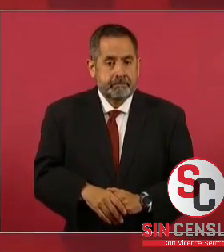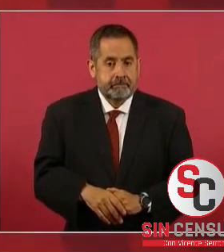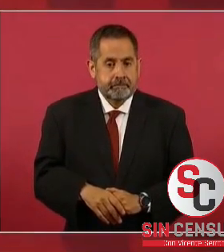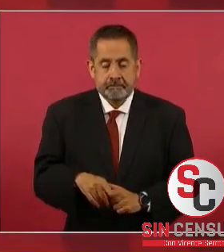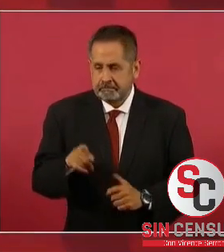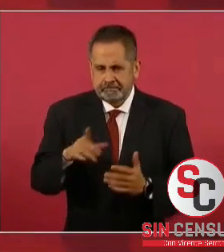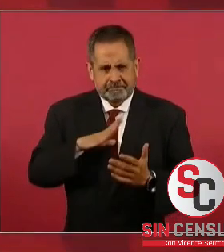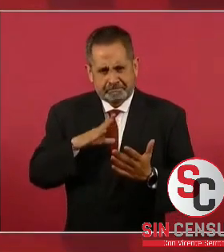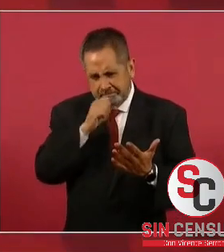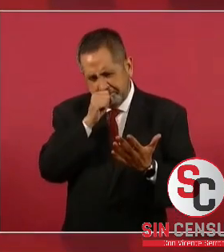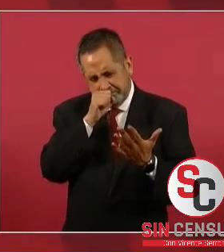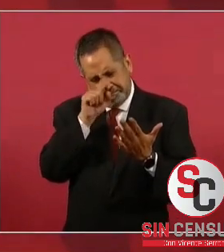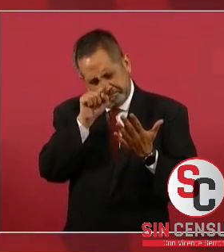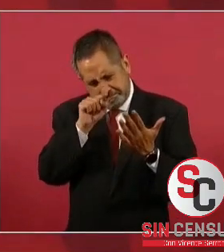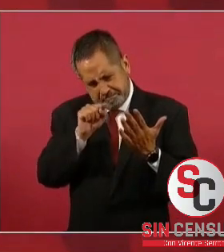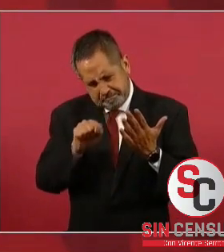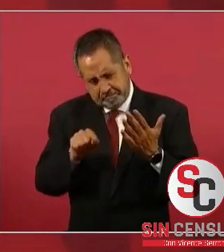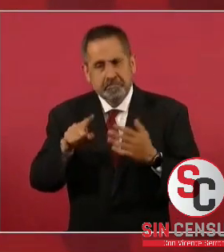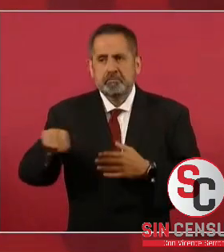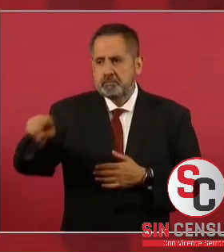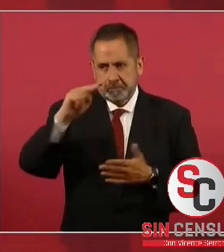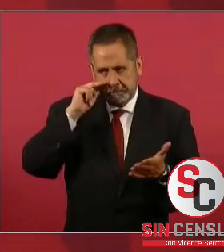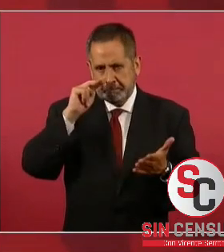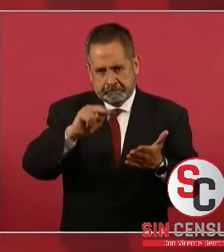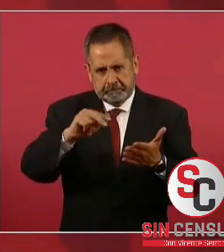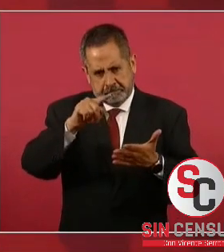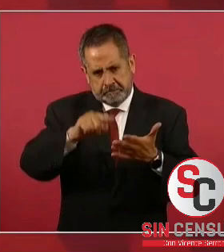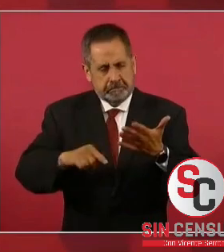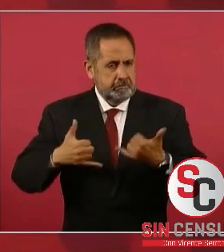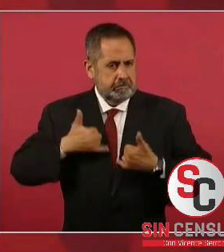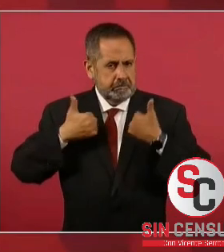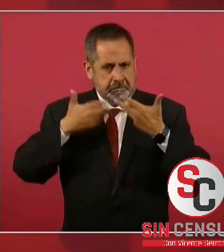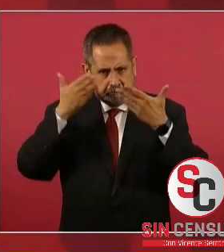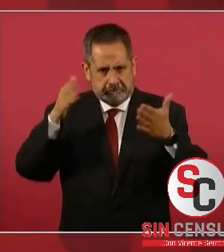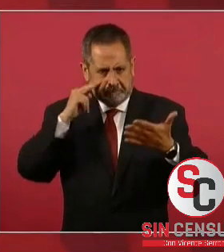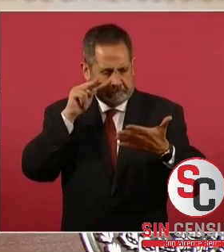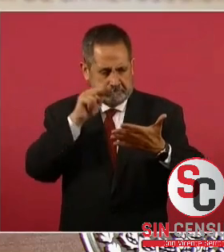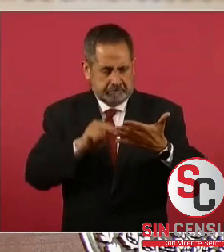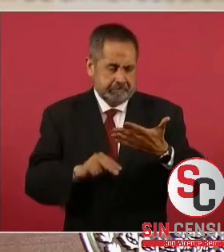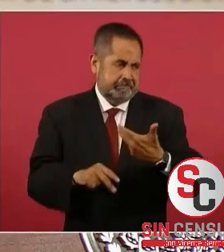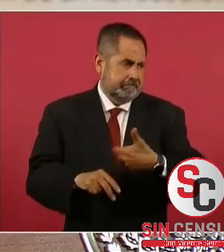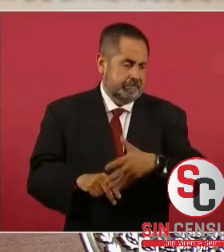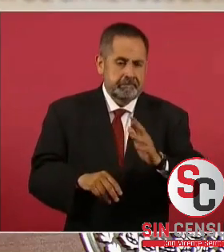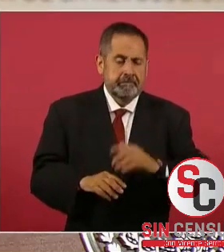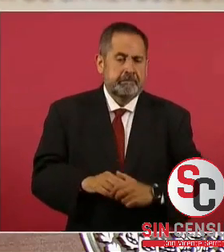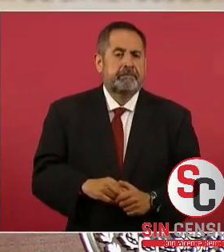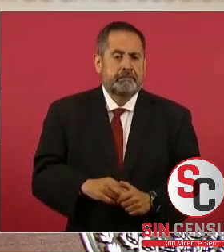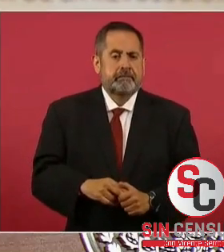Pero ahí está para los jóvenes. Entonces,